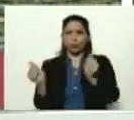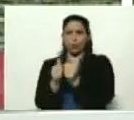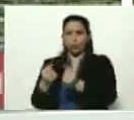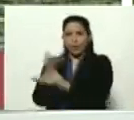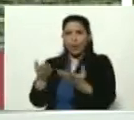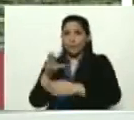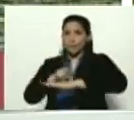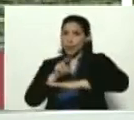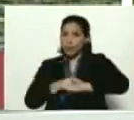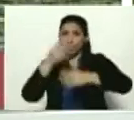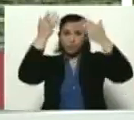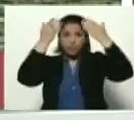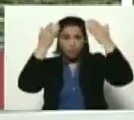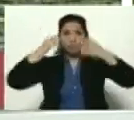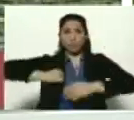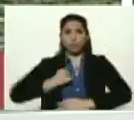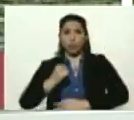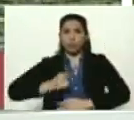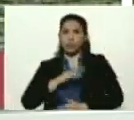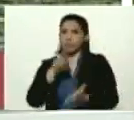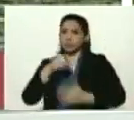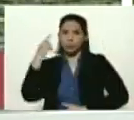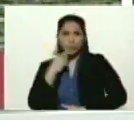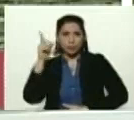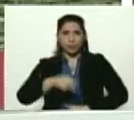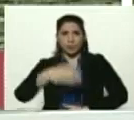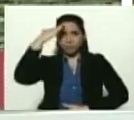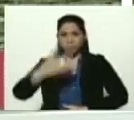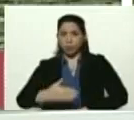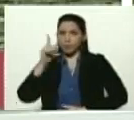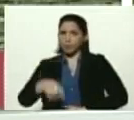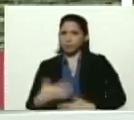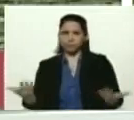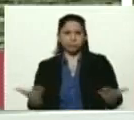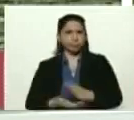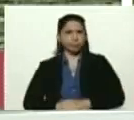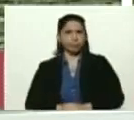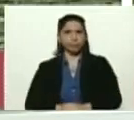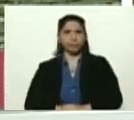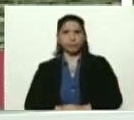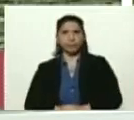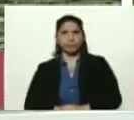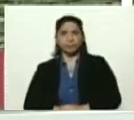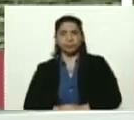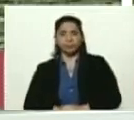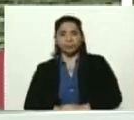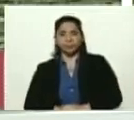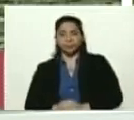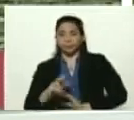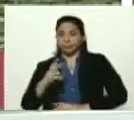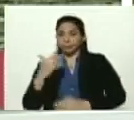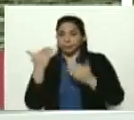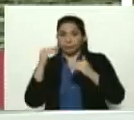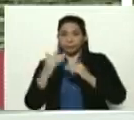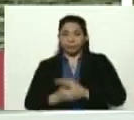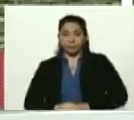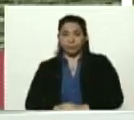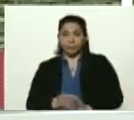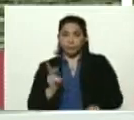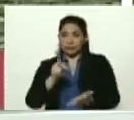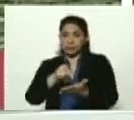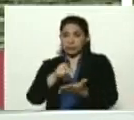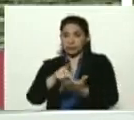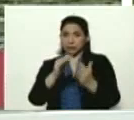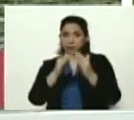médicos, enfermeros, policías, militares, milicianos. Y en un tercer nivel, al llegar a sus